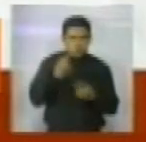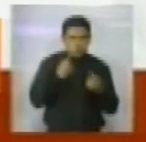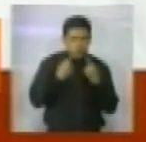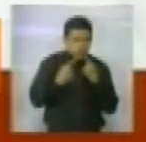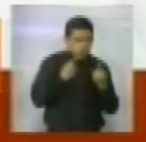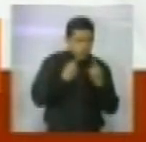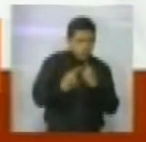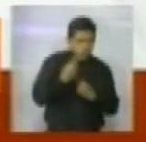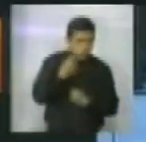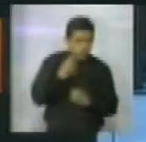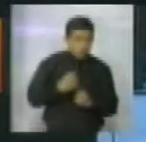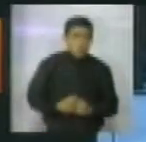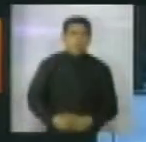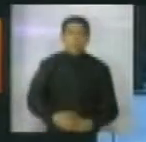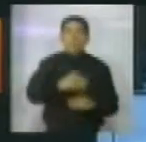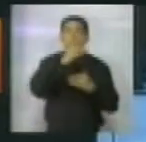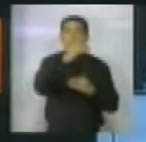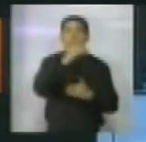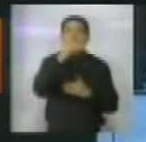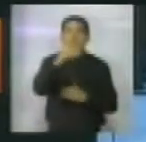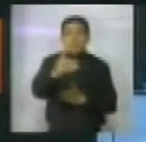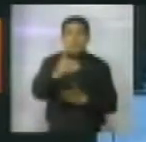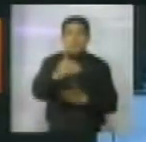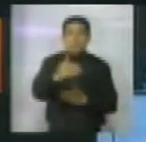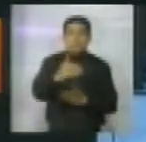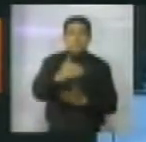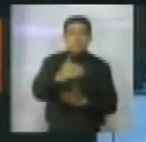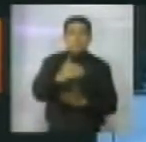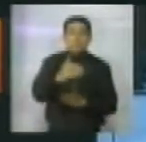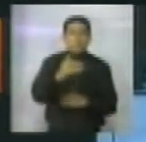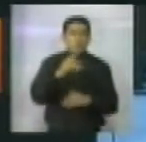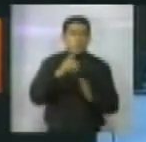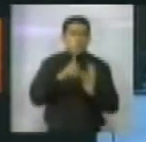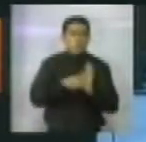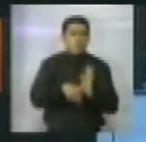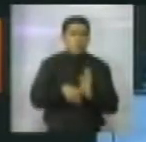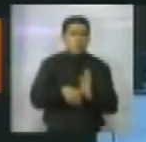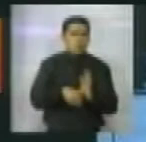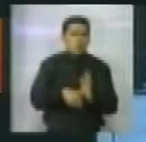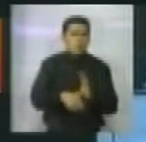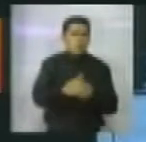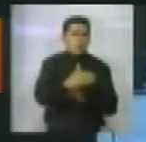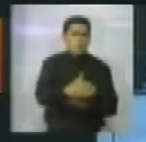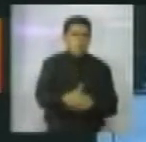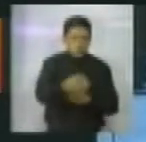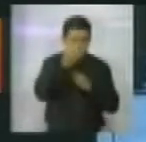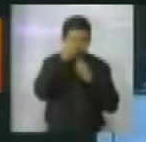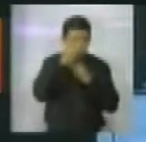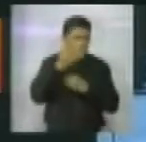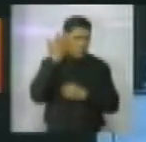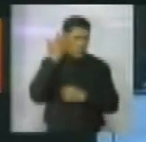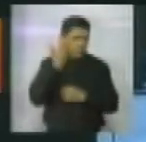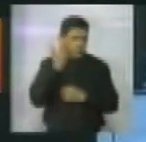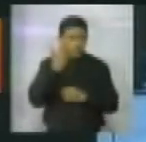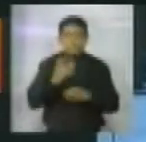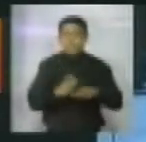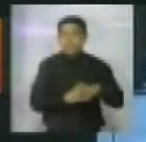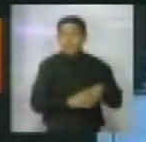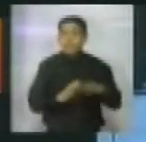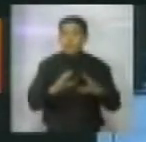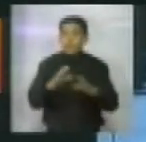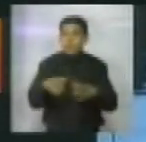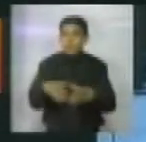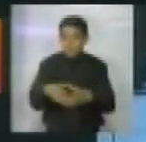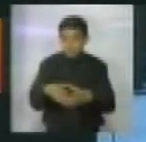Recordemos que para esto existe un plazo establecido, el cual se determinará también más adelante. Pero la Comisión debería, en